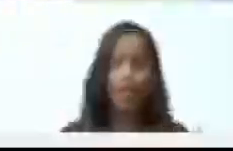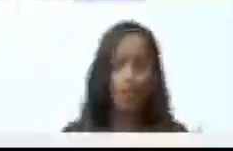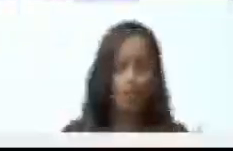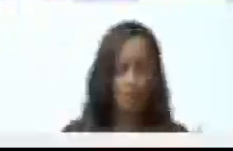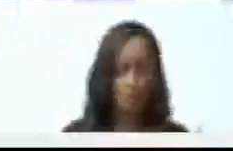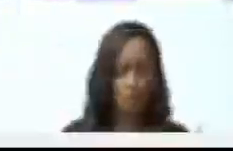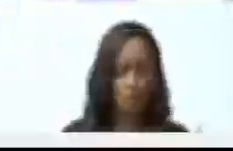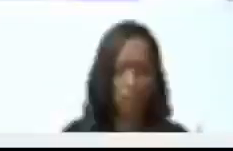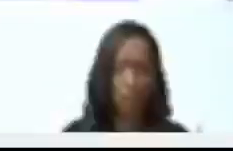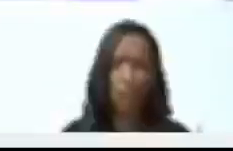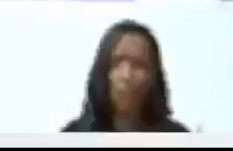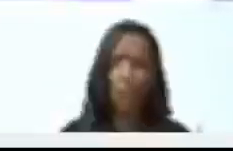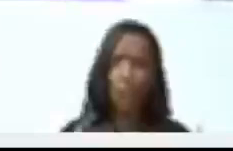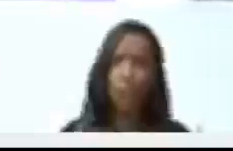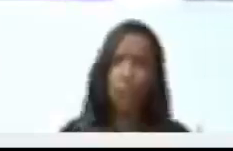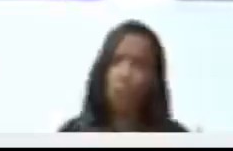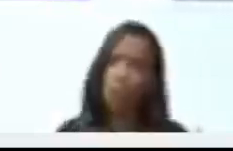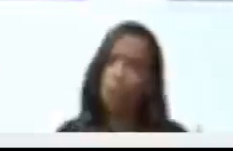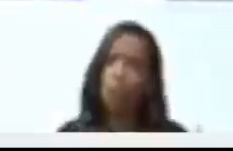que me den audio.